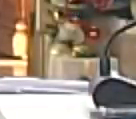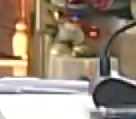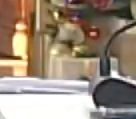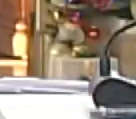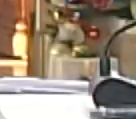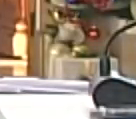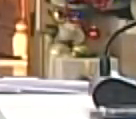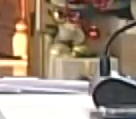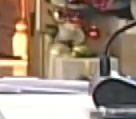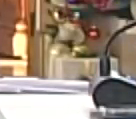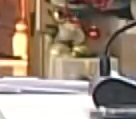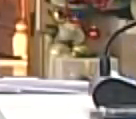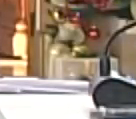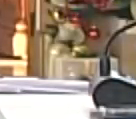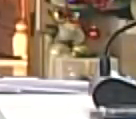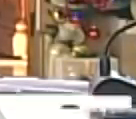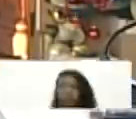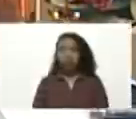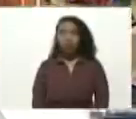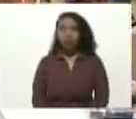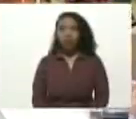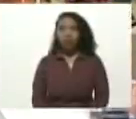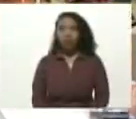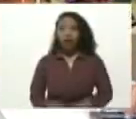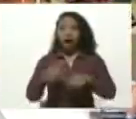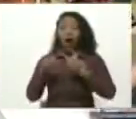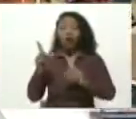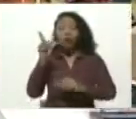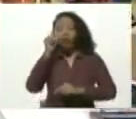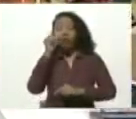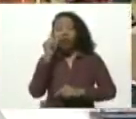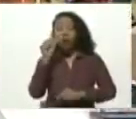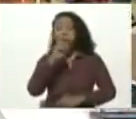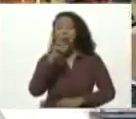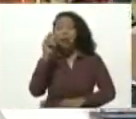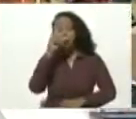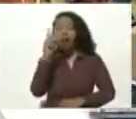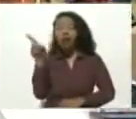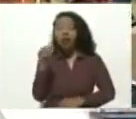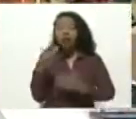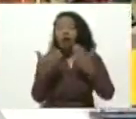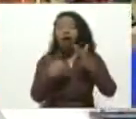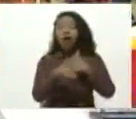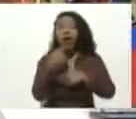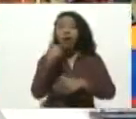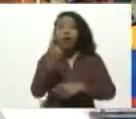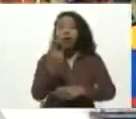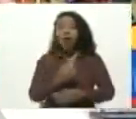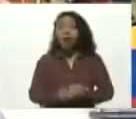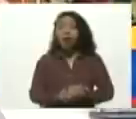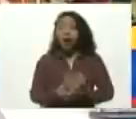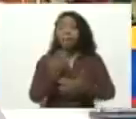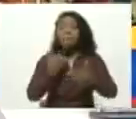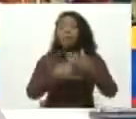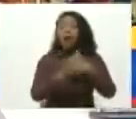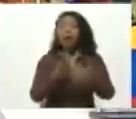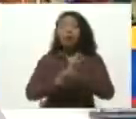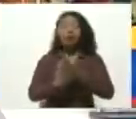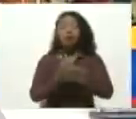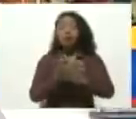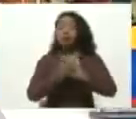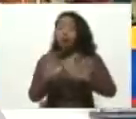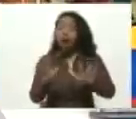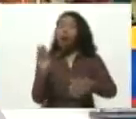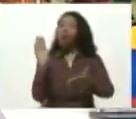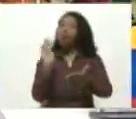Tu salud y tu bienestar. Y hay otro muchacho como de 20 años allí, salió y dijo, vamos a salir de esto ya, ponte